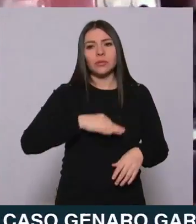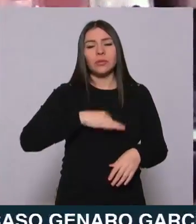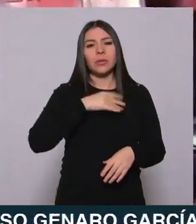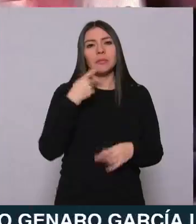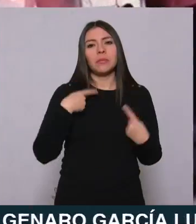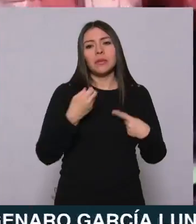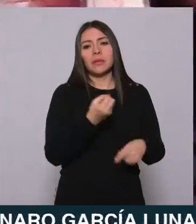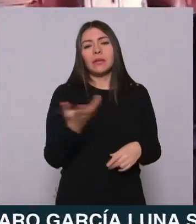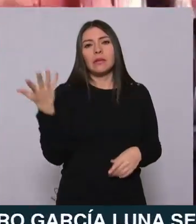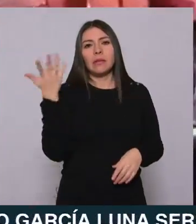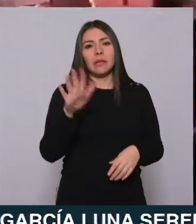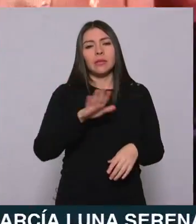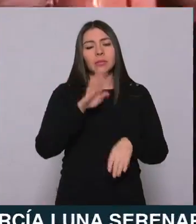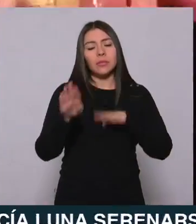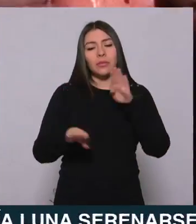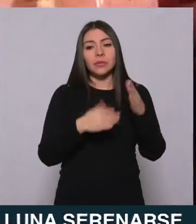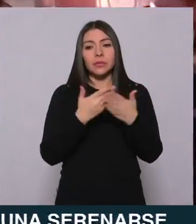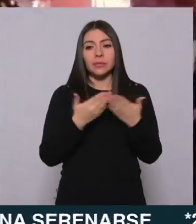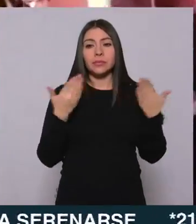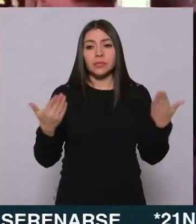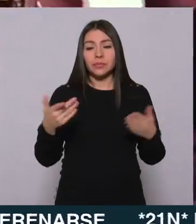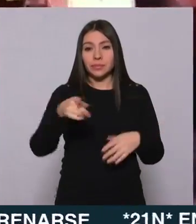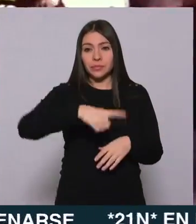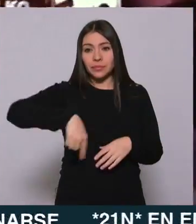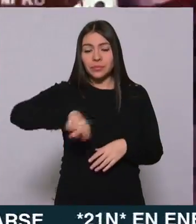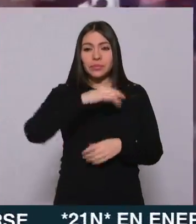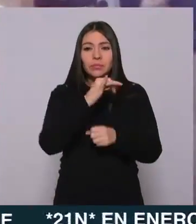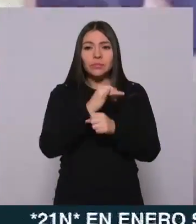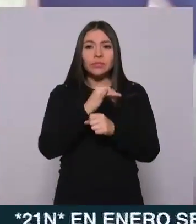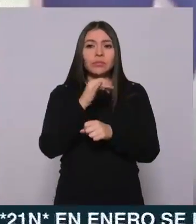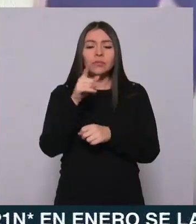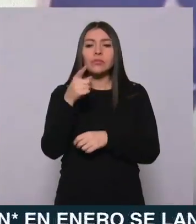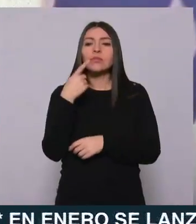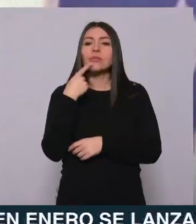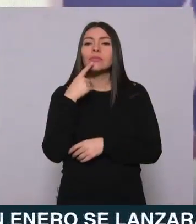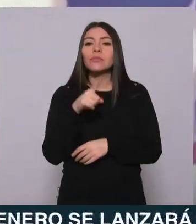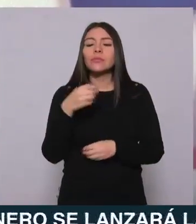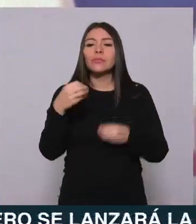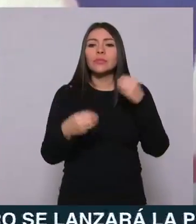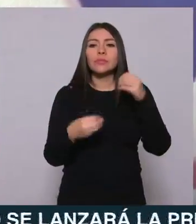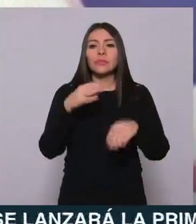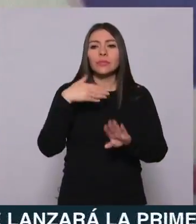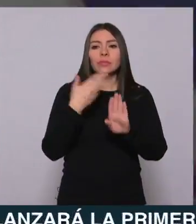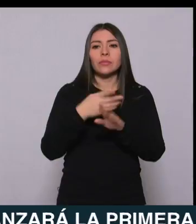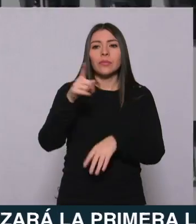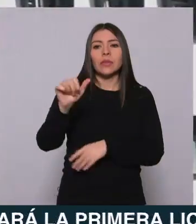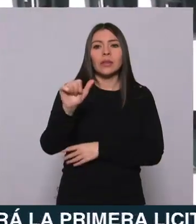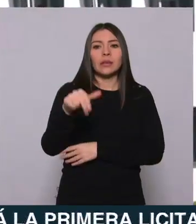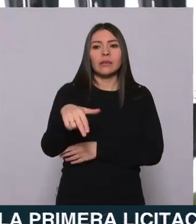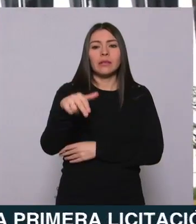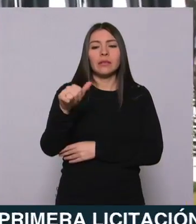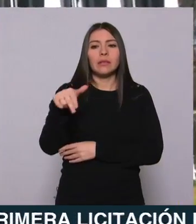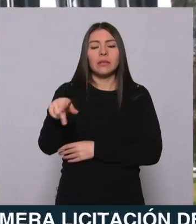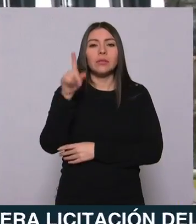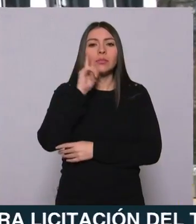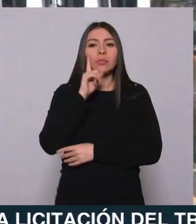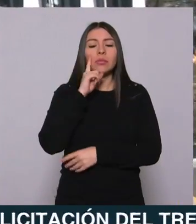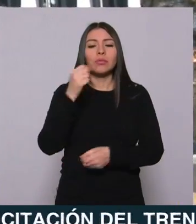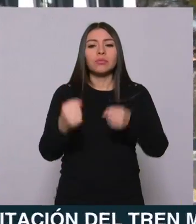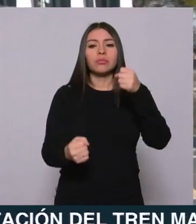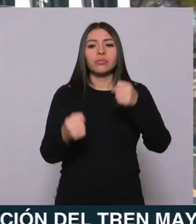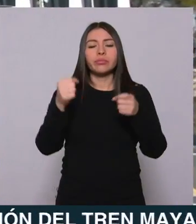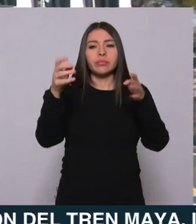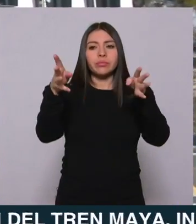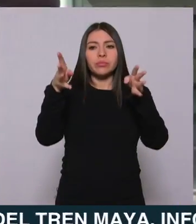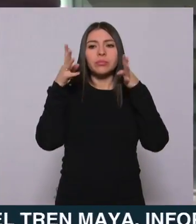10 personas fallecidas, hoy se llevó a cabo la audiencia en contra de Ana N., la conductora del tráiler, en donde se dictó prisión